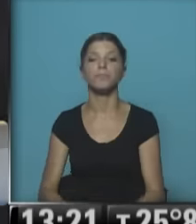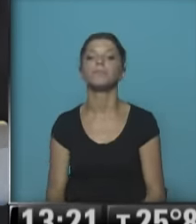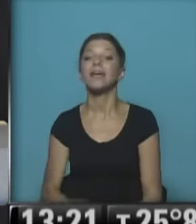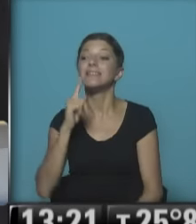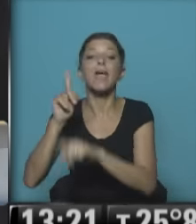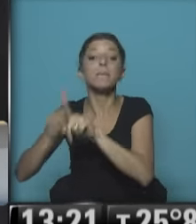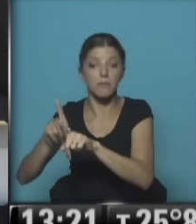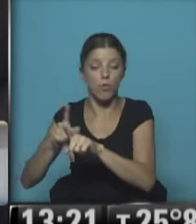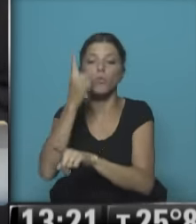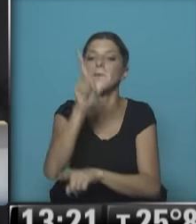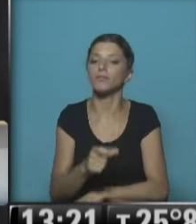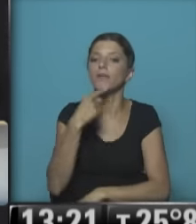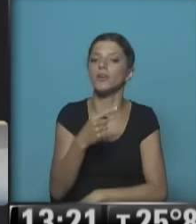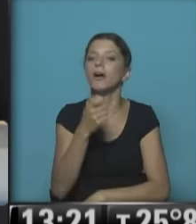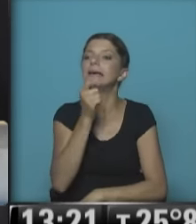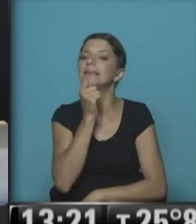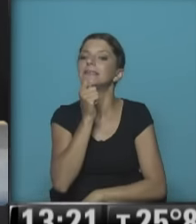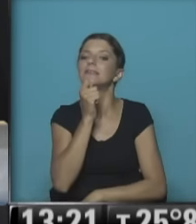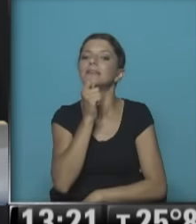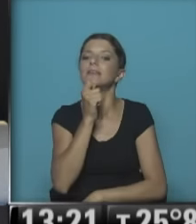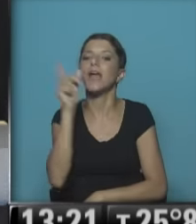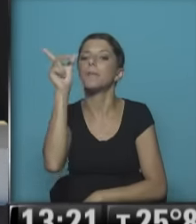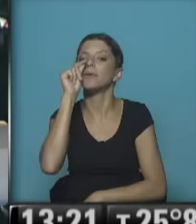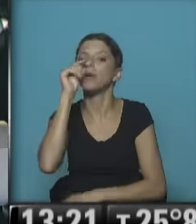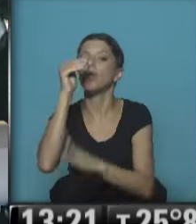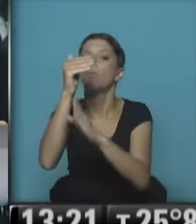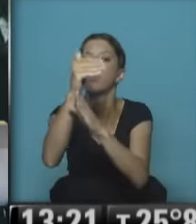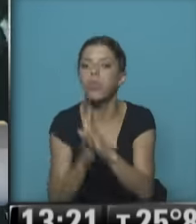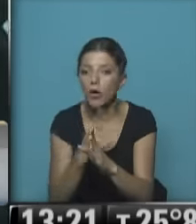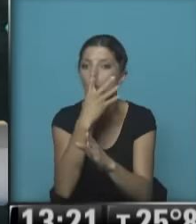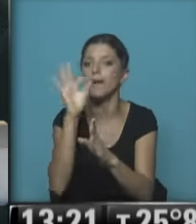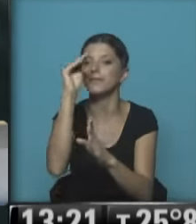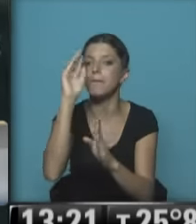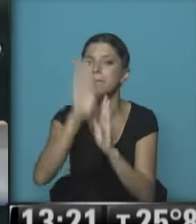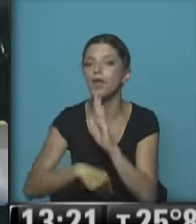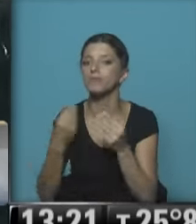ese momento alguien hubiera dicho, ¿qué pasa si el petróleo pasara a valer menos de $40?